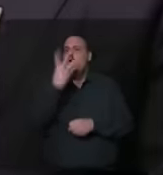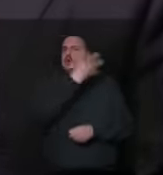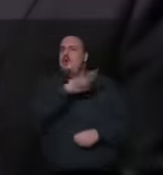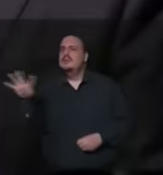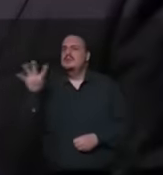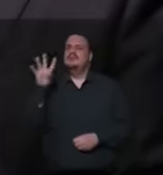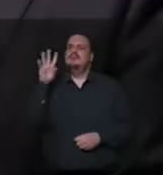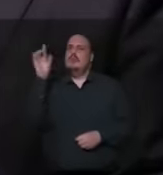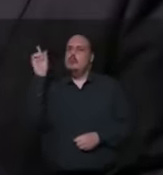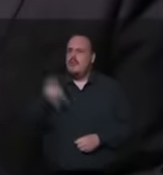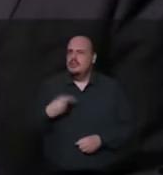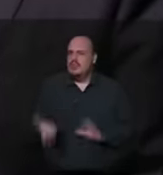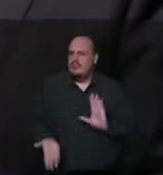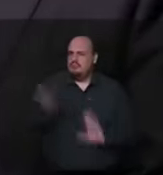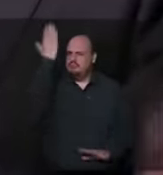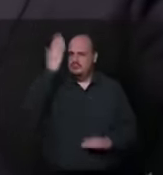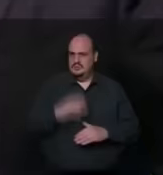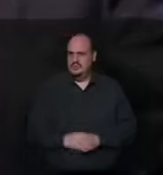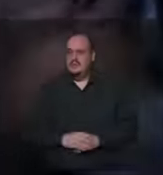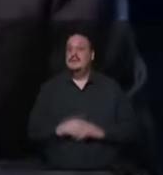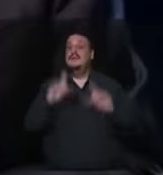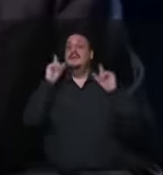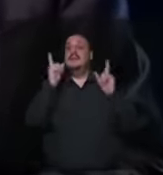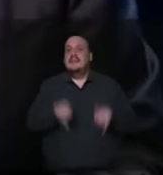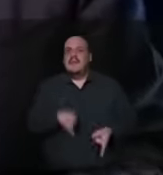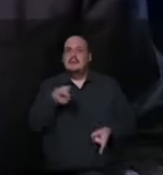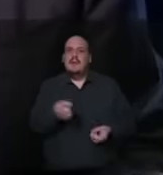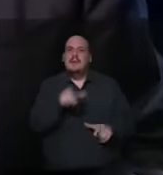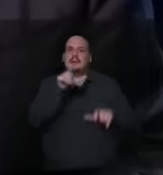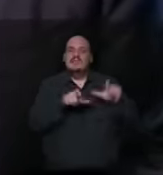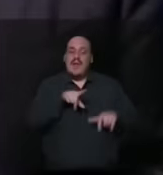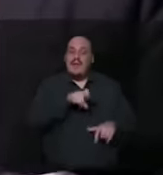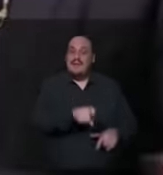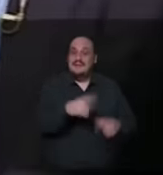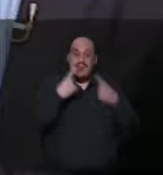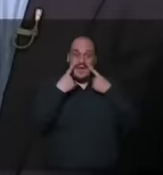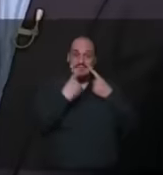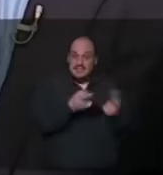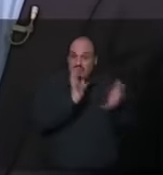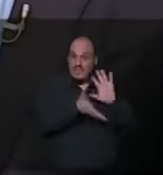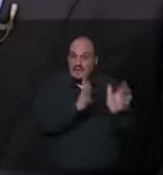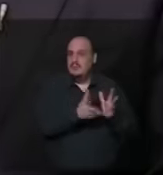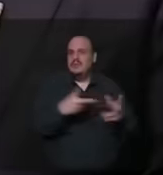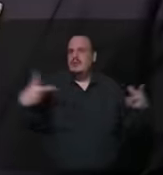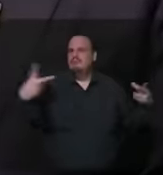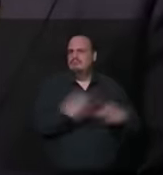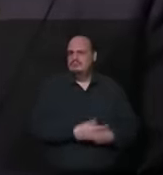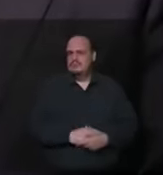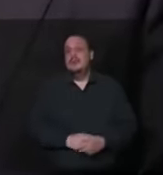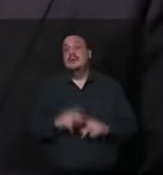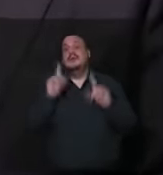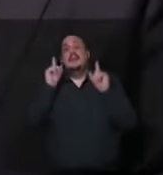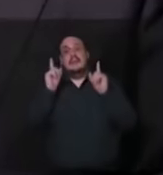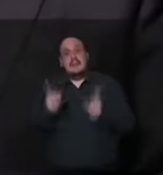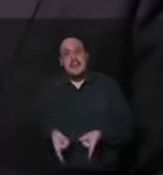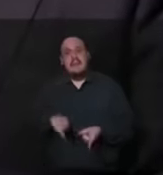que representan, entre otras cosas, la eliminación de los programas de atención contra el cáncer, que representan, entre otras cosas, el